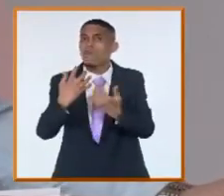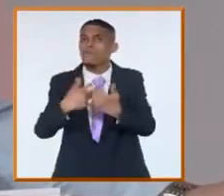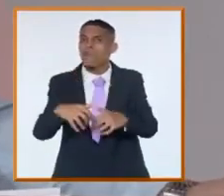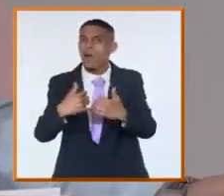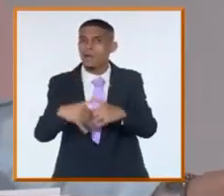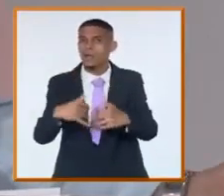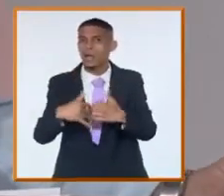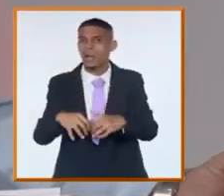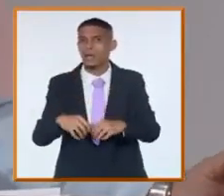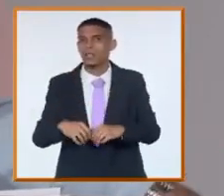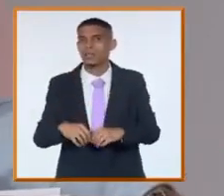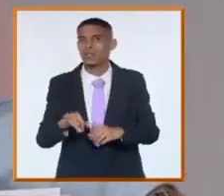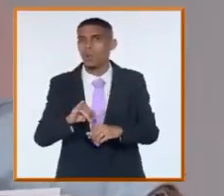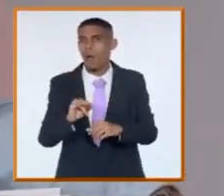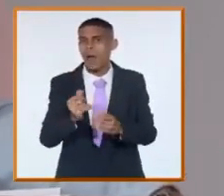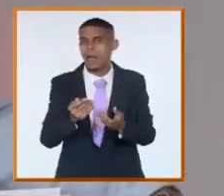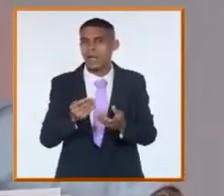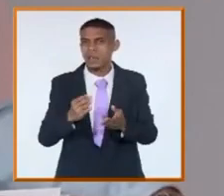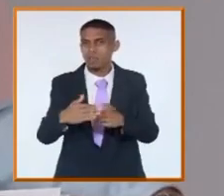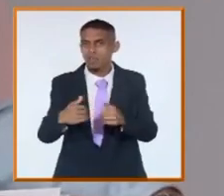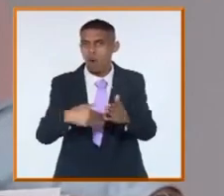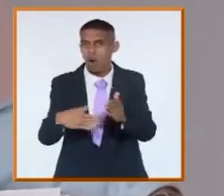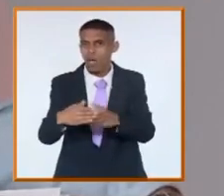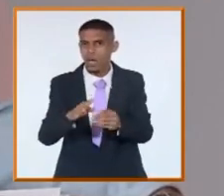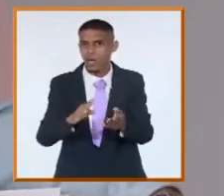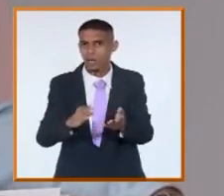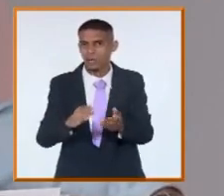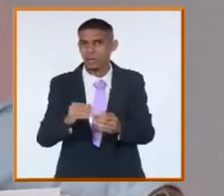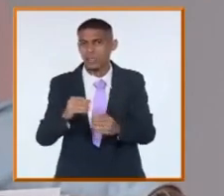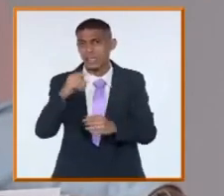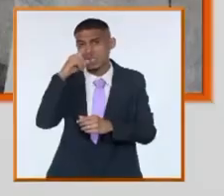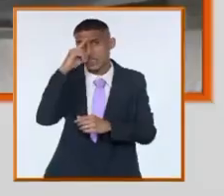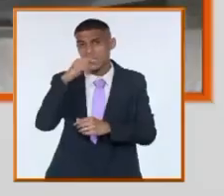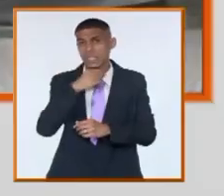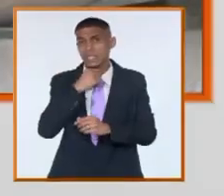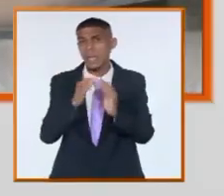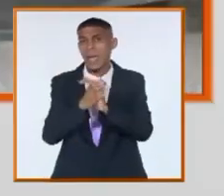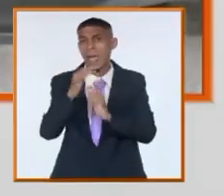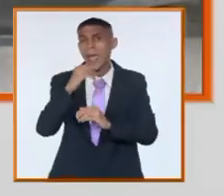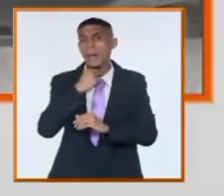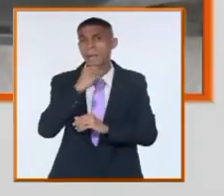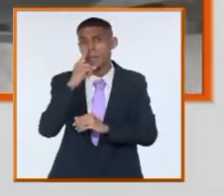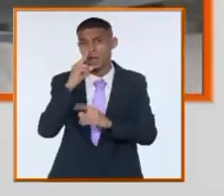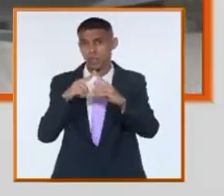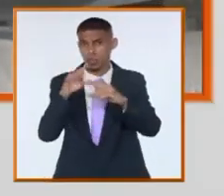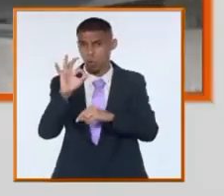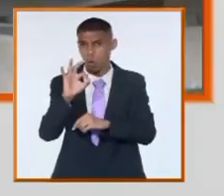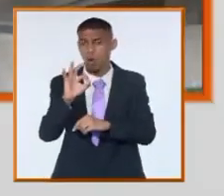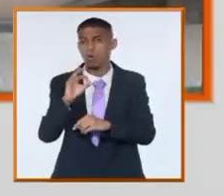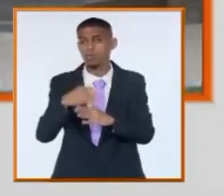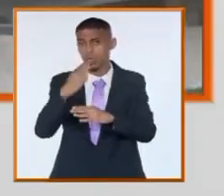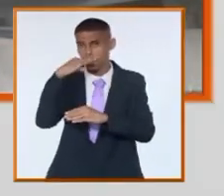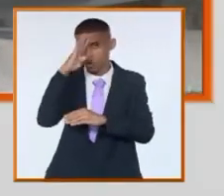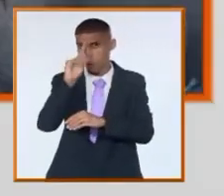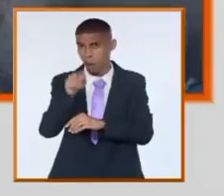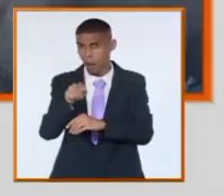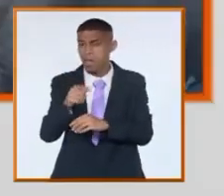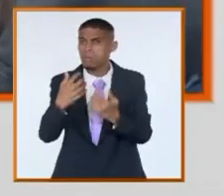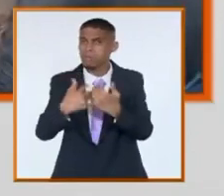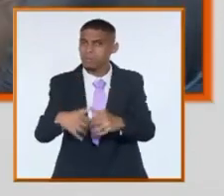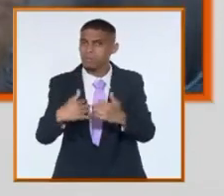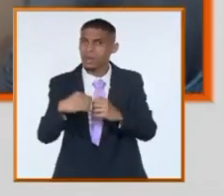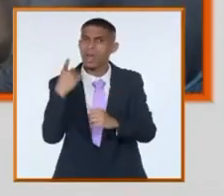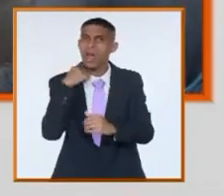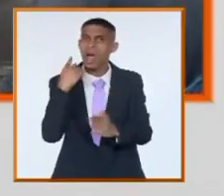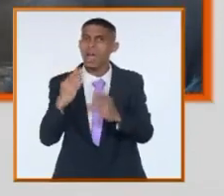cemento realmente la planta de cemento de Santiago de Cuba es una planta que va a producir por